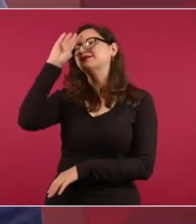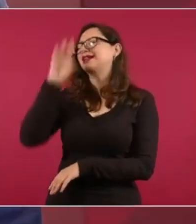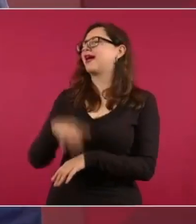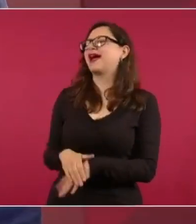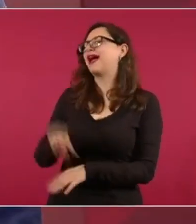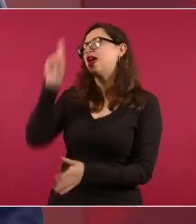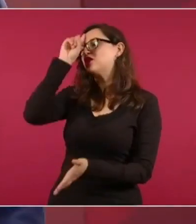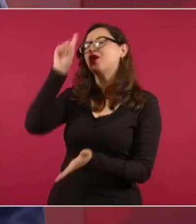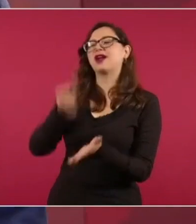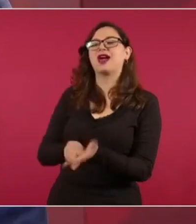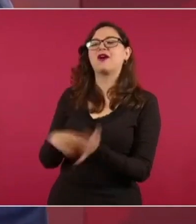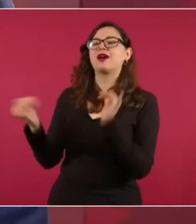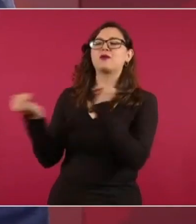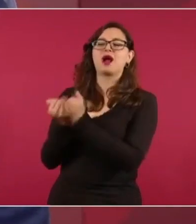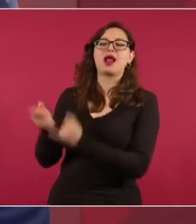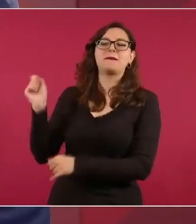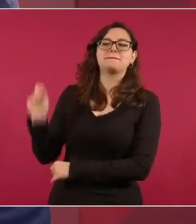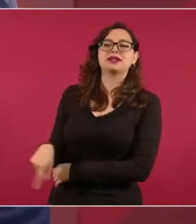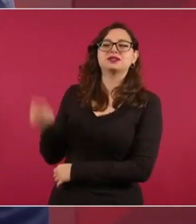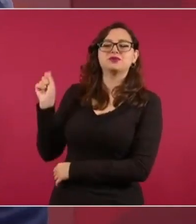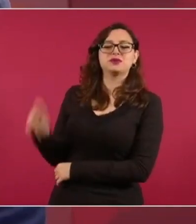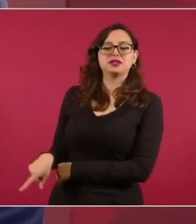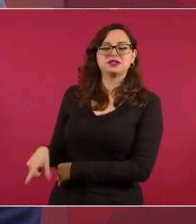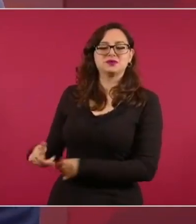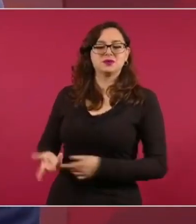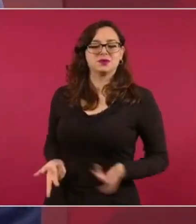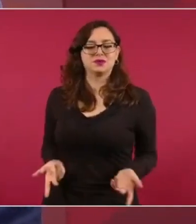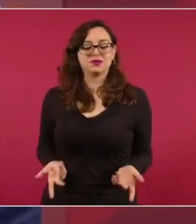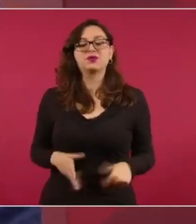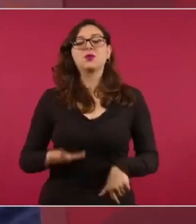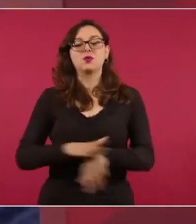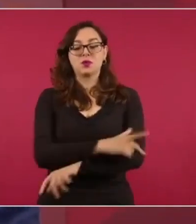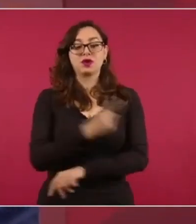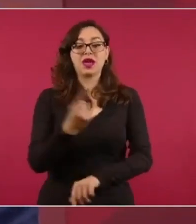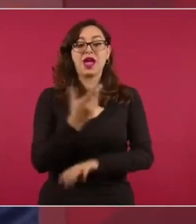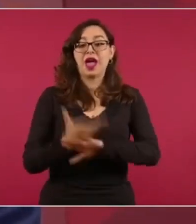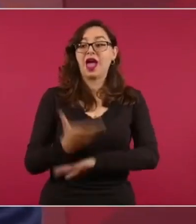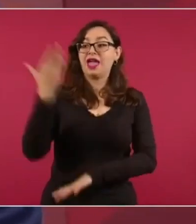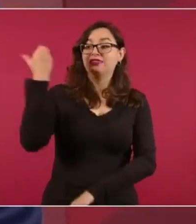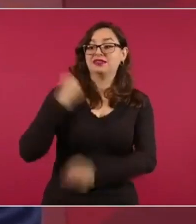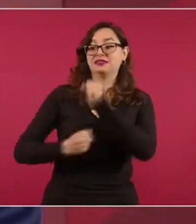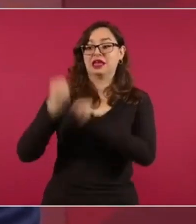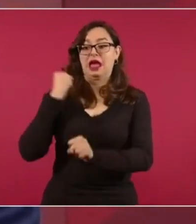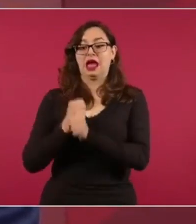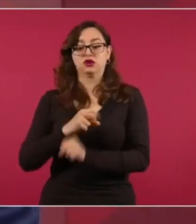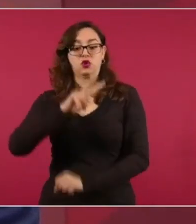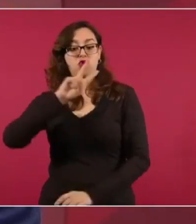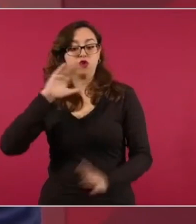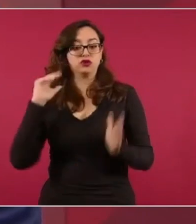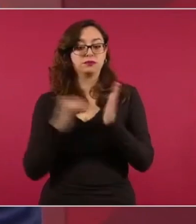Acuérdense que ya habían engañado en el 2000